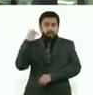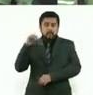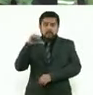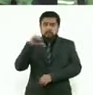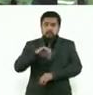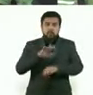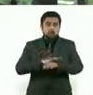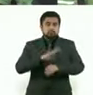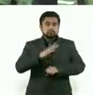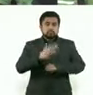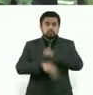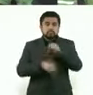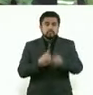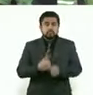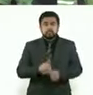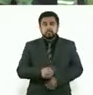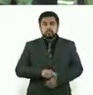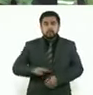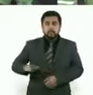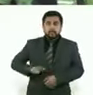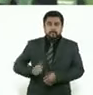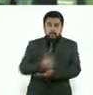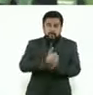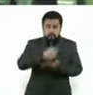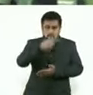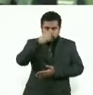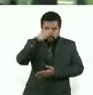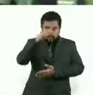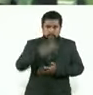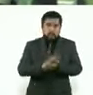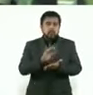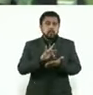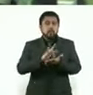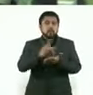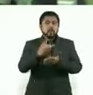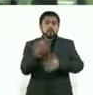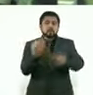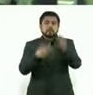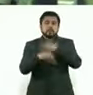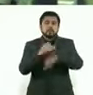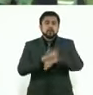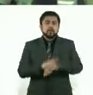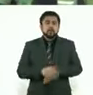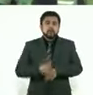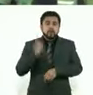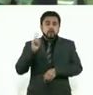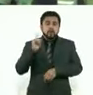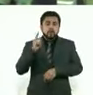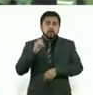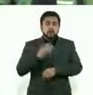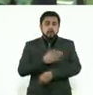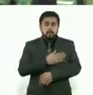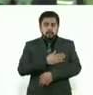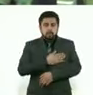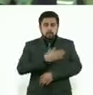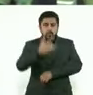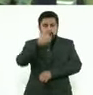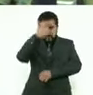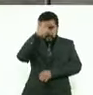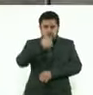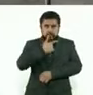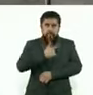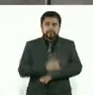acto. El gobierno de la Ciudad de México agradece su gentil asistencia, deseando que tengan todas y todos muy buenas